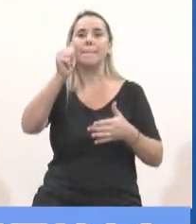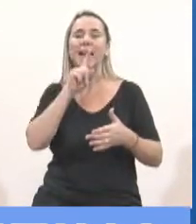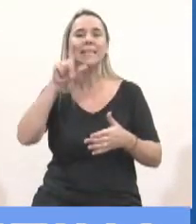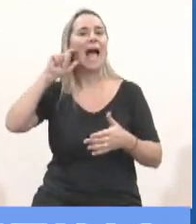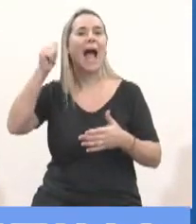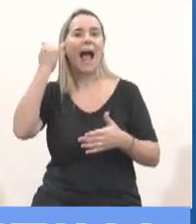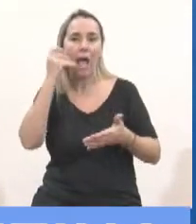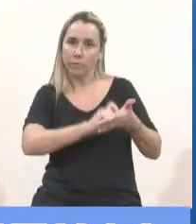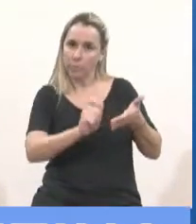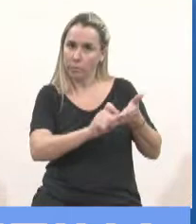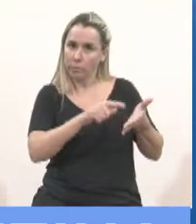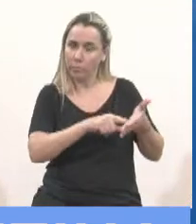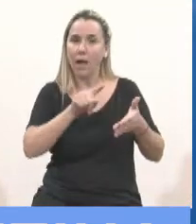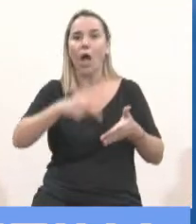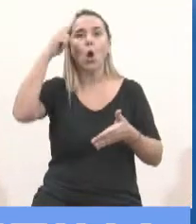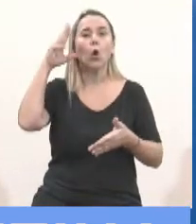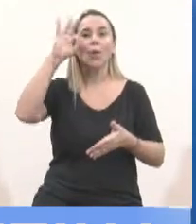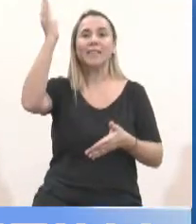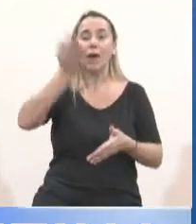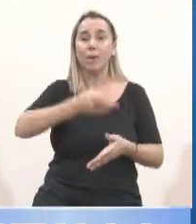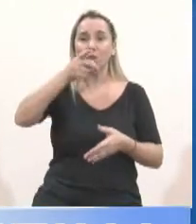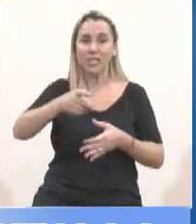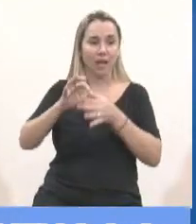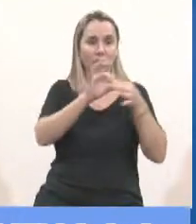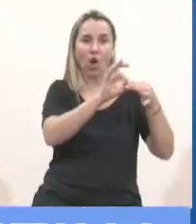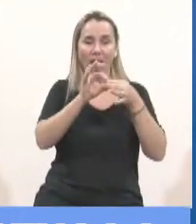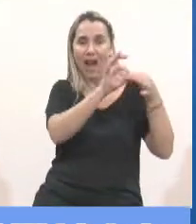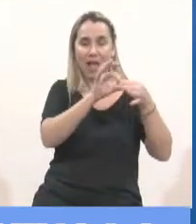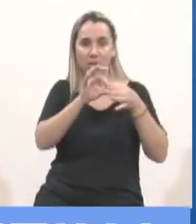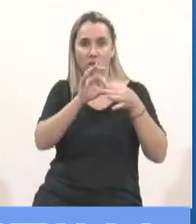Y la deuda que dicen acá es del 90% la relación deuda PBI.